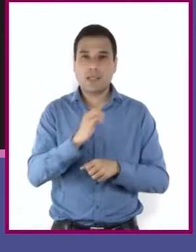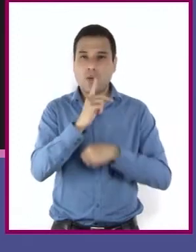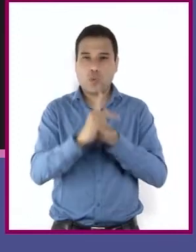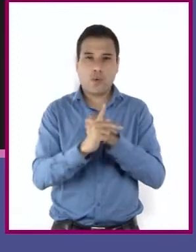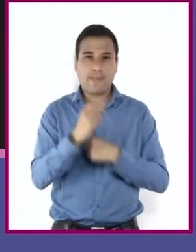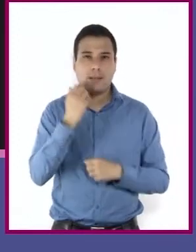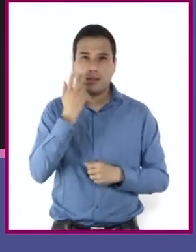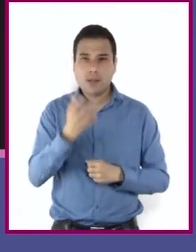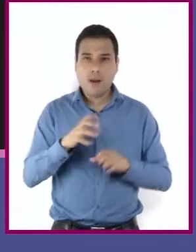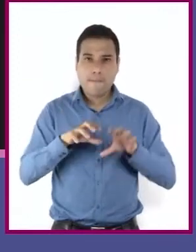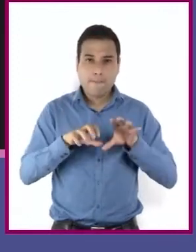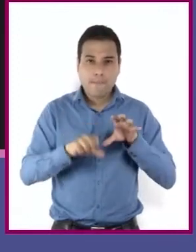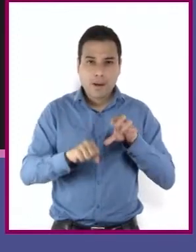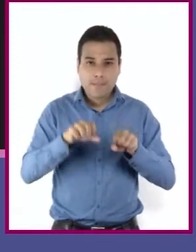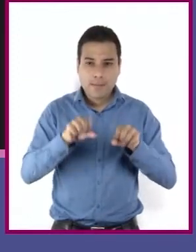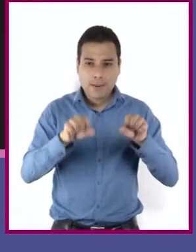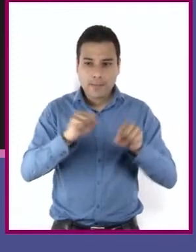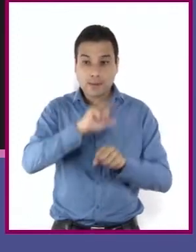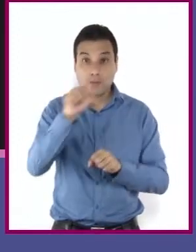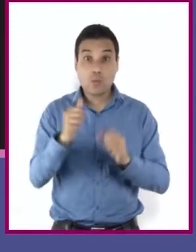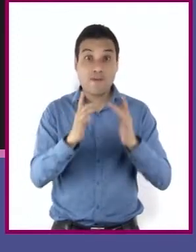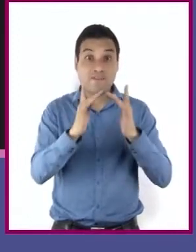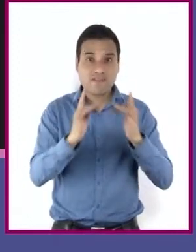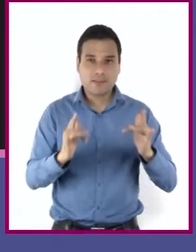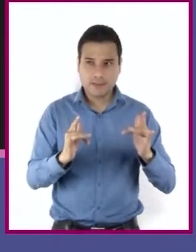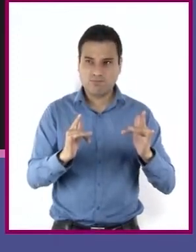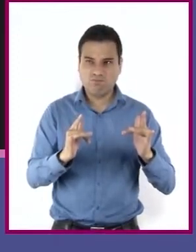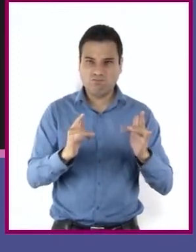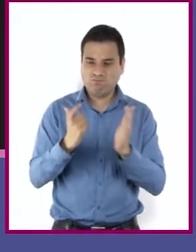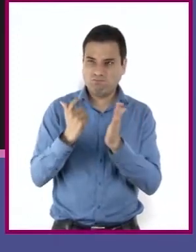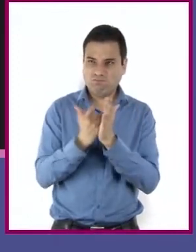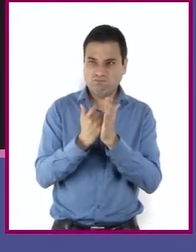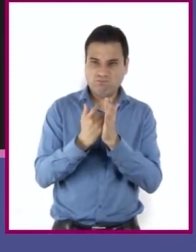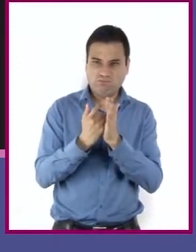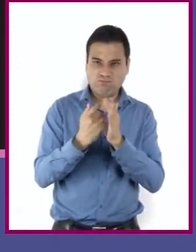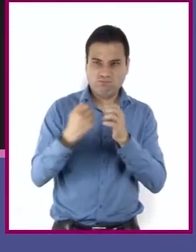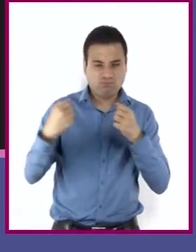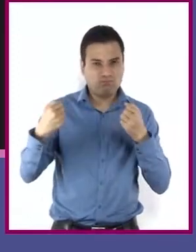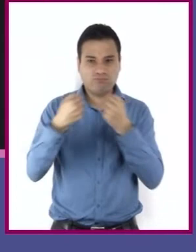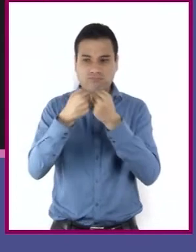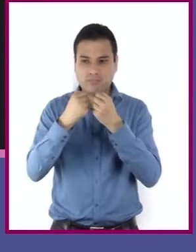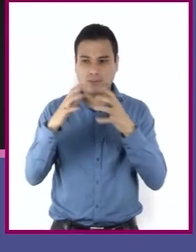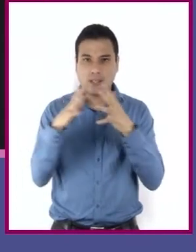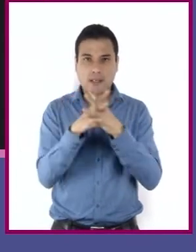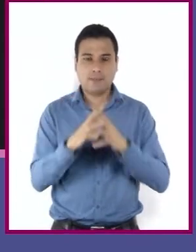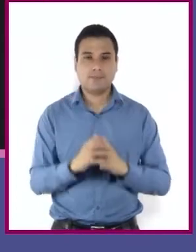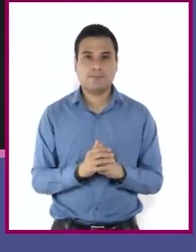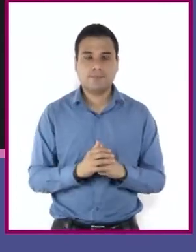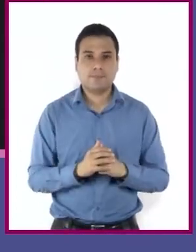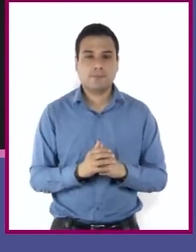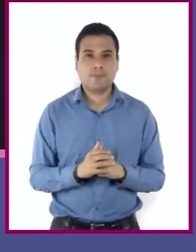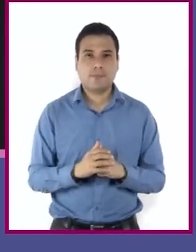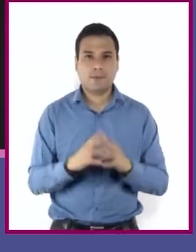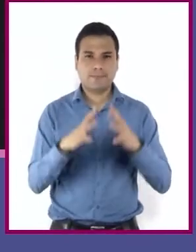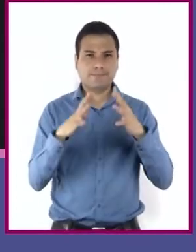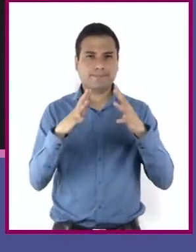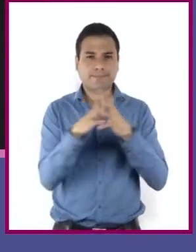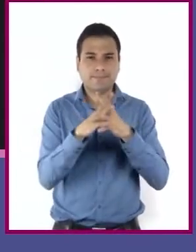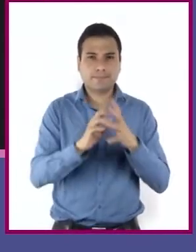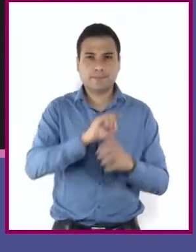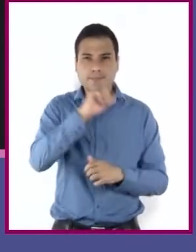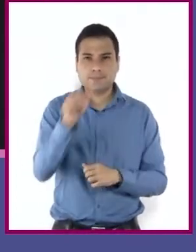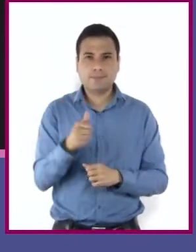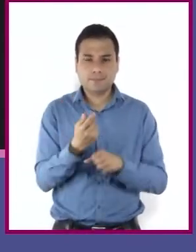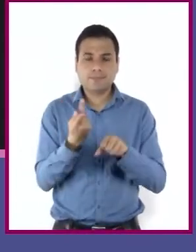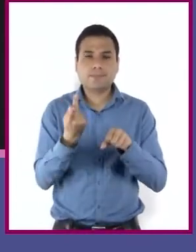Europa y es cuando Francia le declara la guerra. ¿Qué consecuencias tuvo? Las consecuencias territoriales, según la